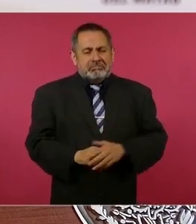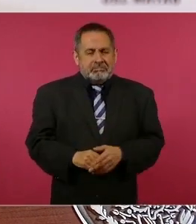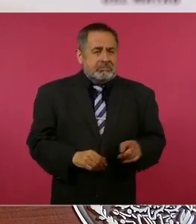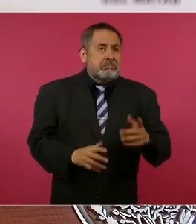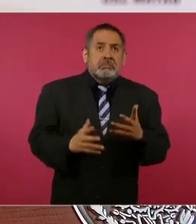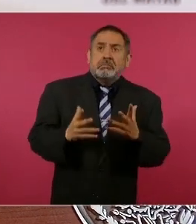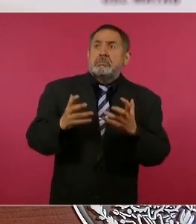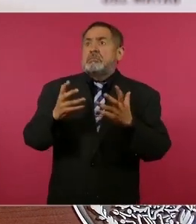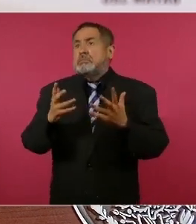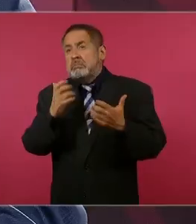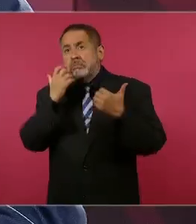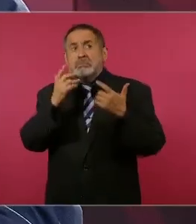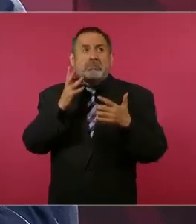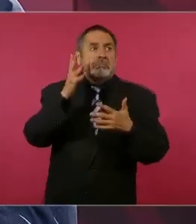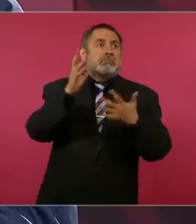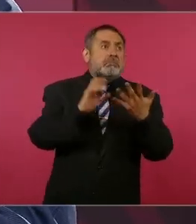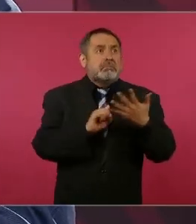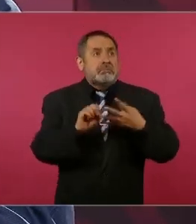aspiracionistas,